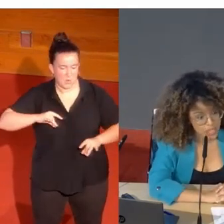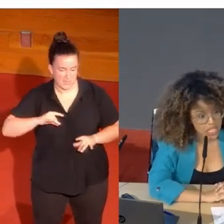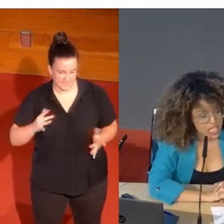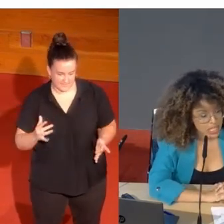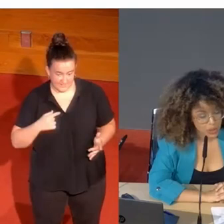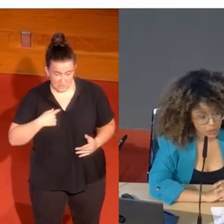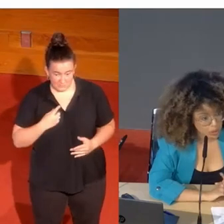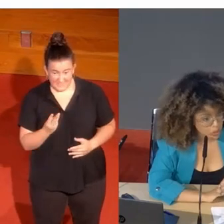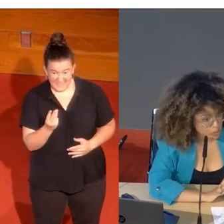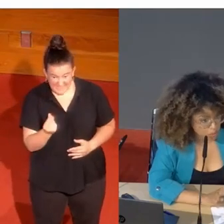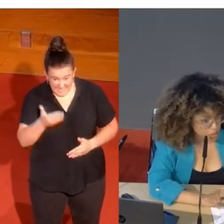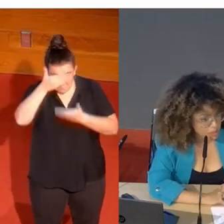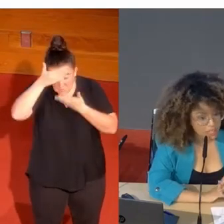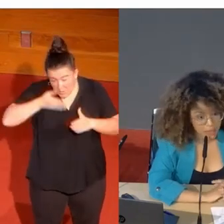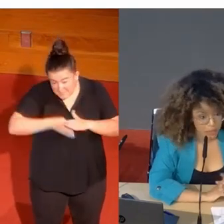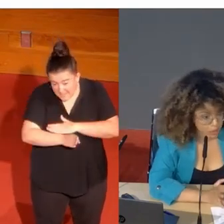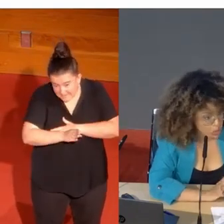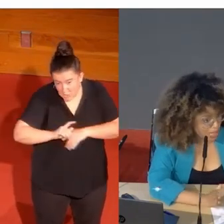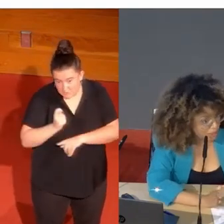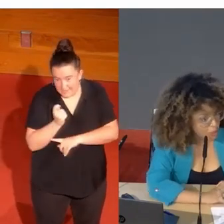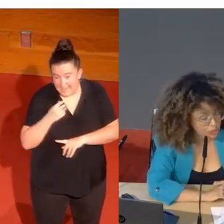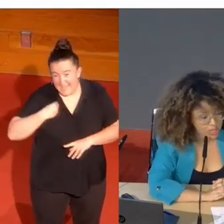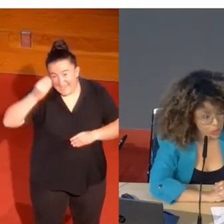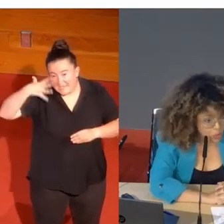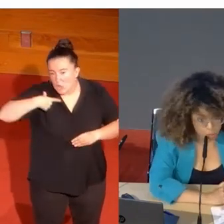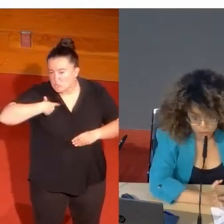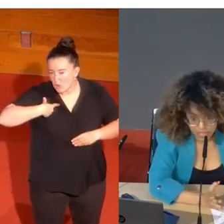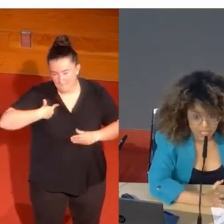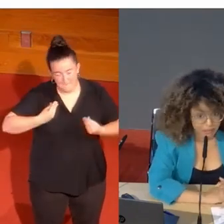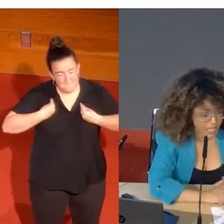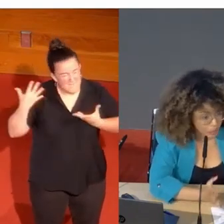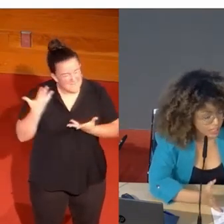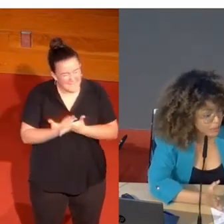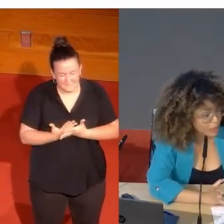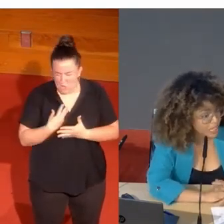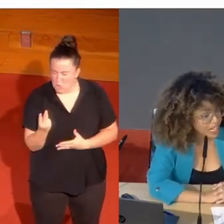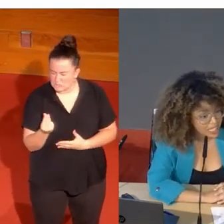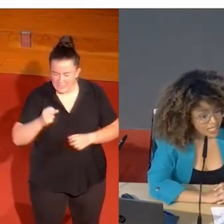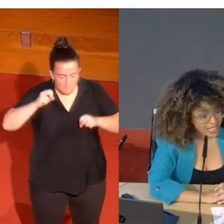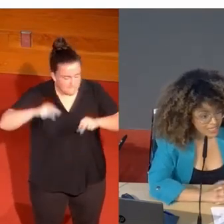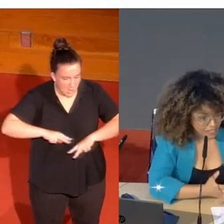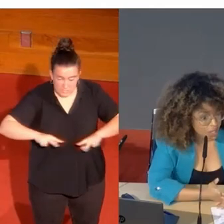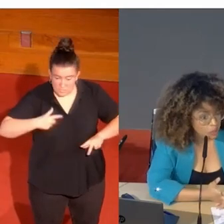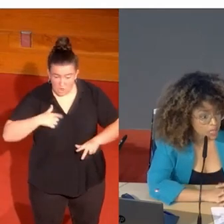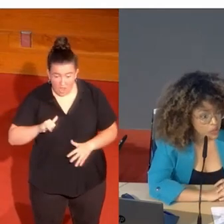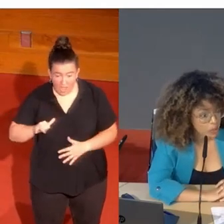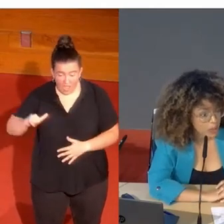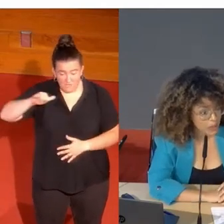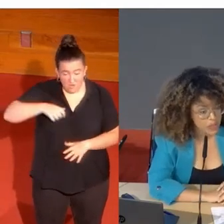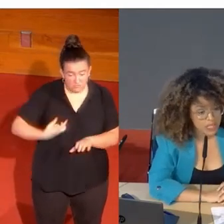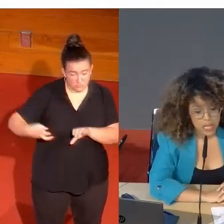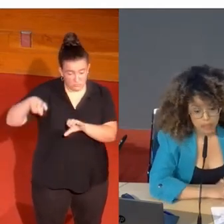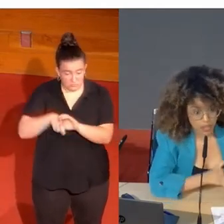en Marruecos creo que fueron los peores de mi vida pero cuando subí al avión fui muy feliz me di cuenta que podía trabajar en un